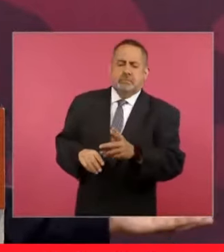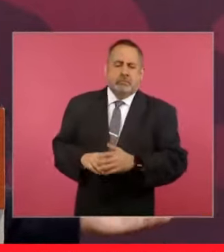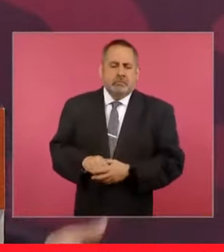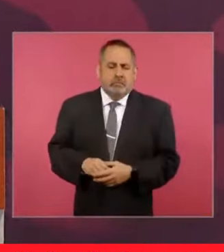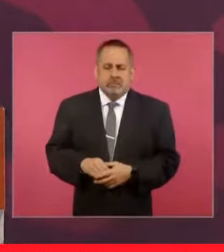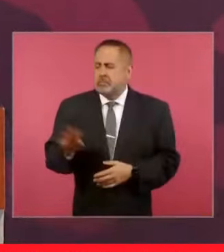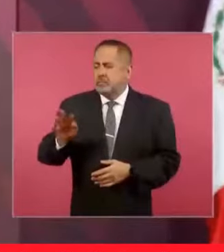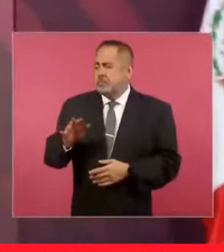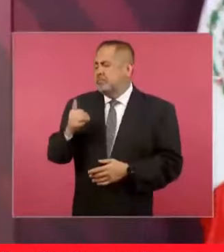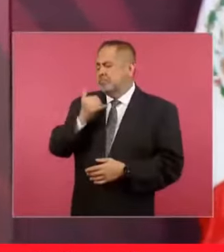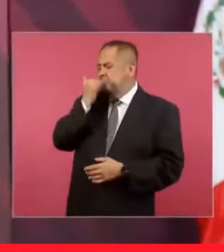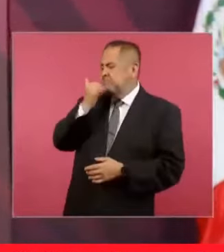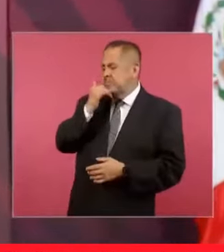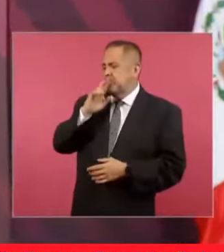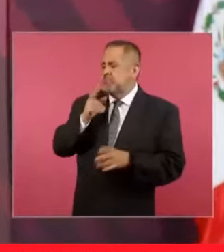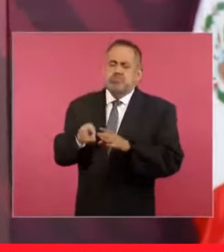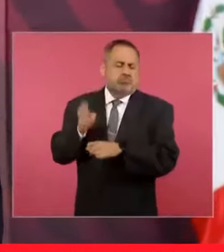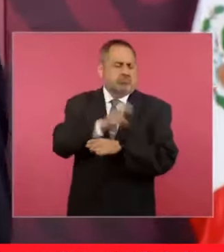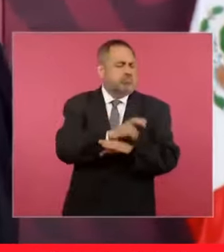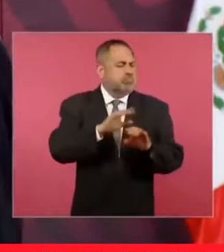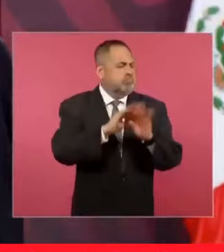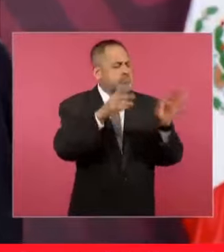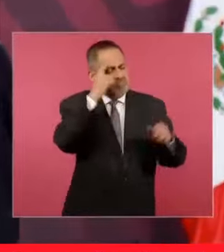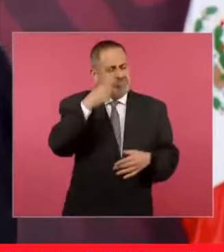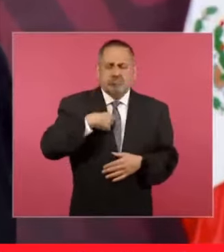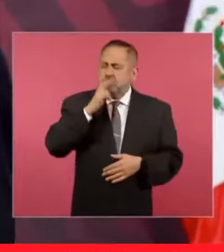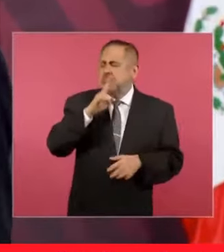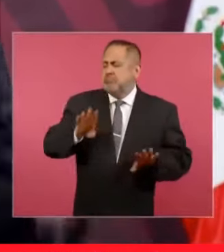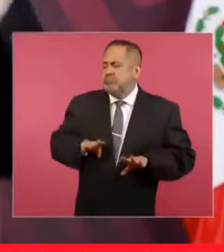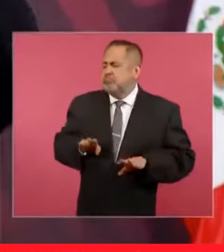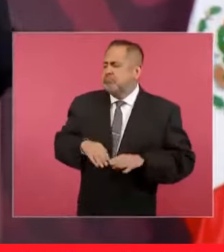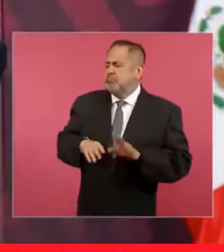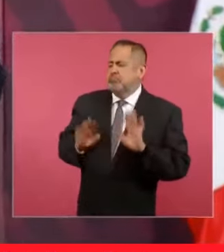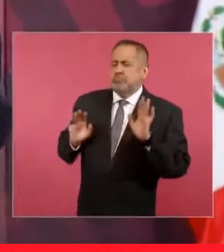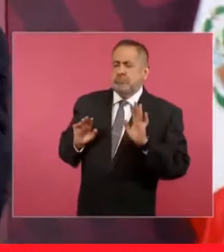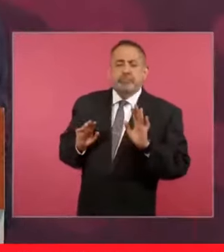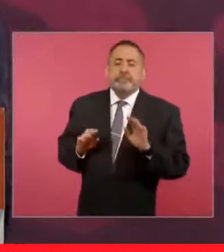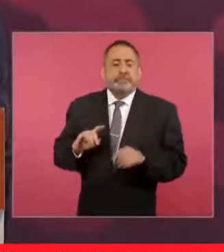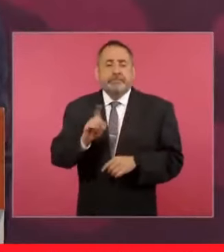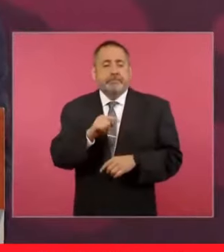yo equivocado y